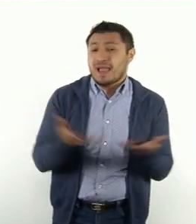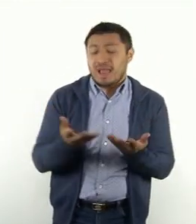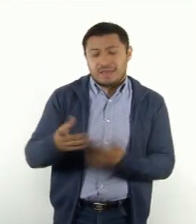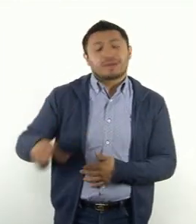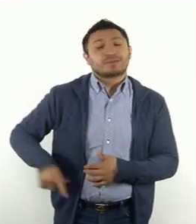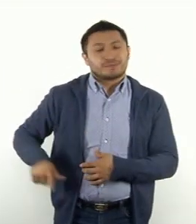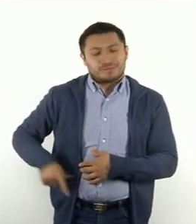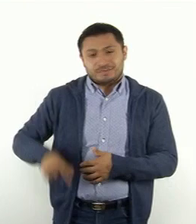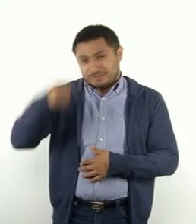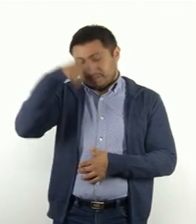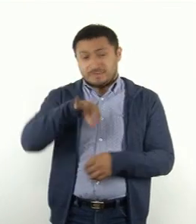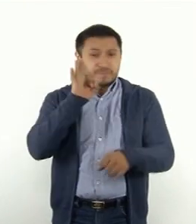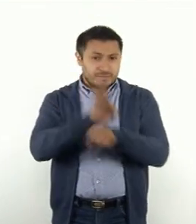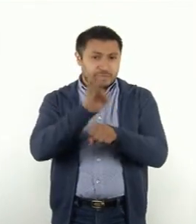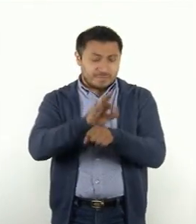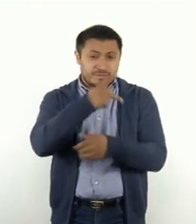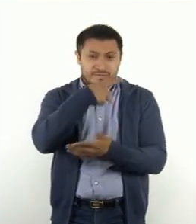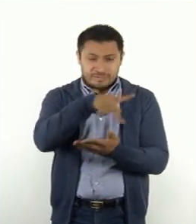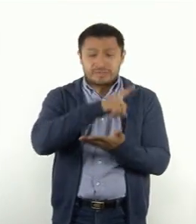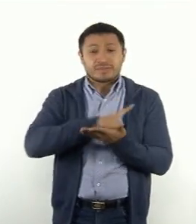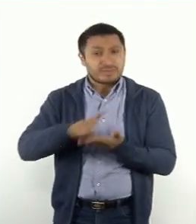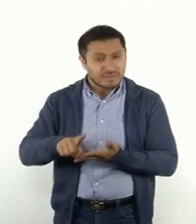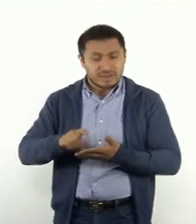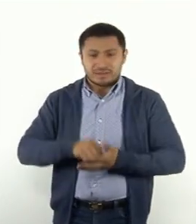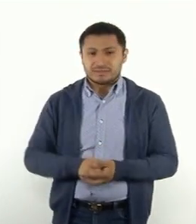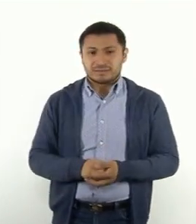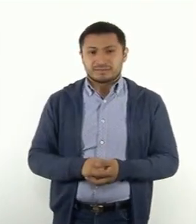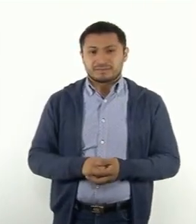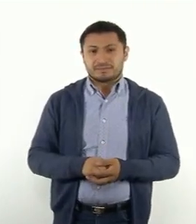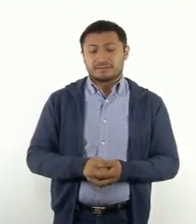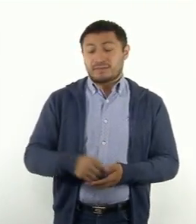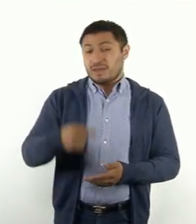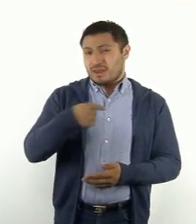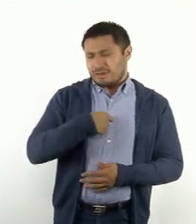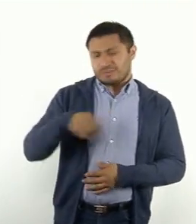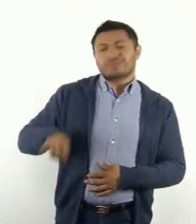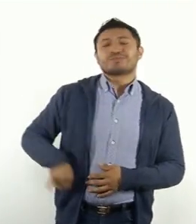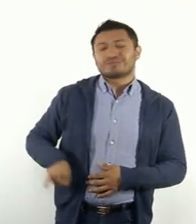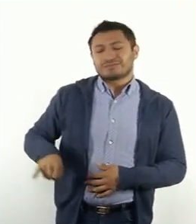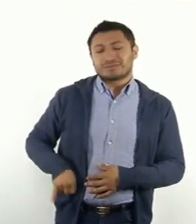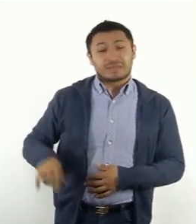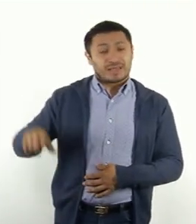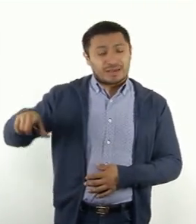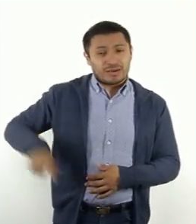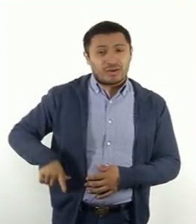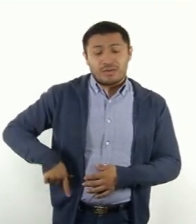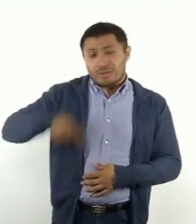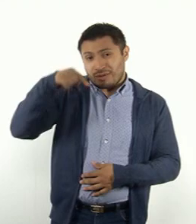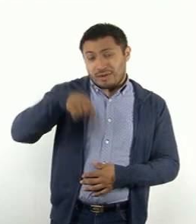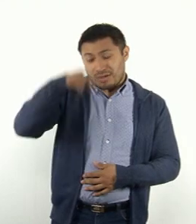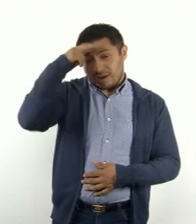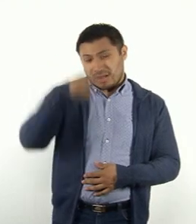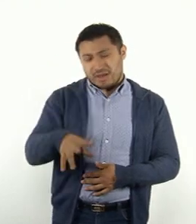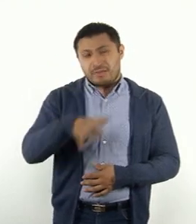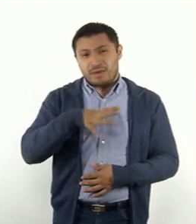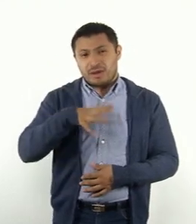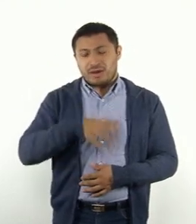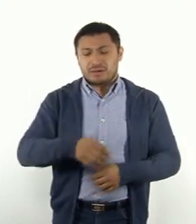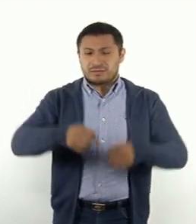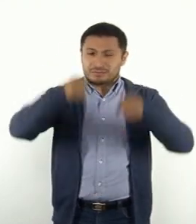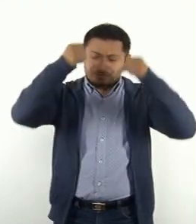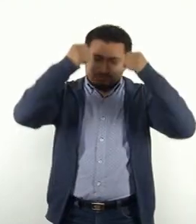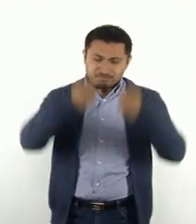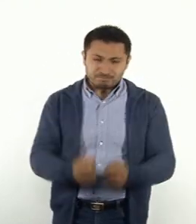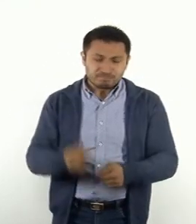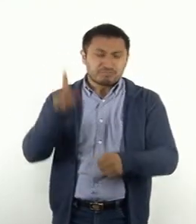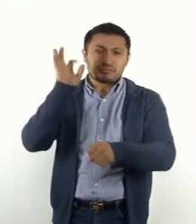gobiernos. Sugestiva declaración. A mí me interesa que mi gobierno democrático sea garante del